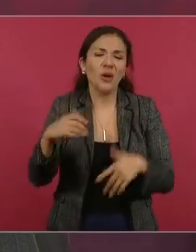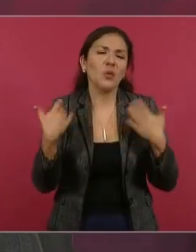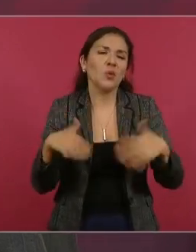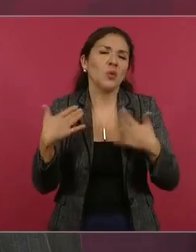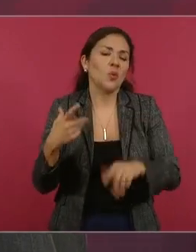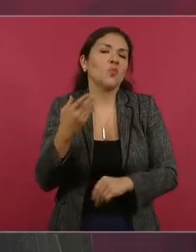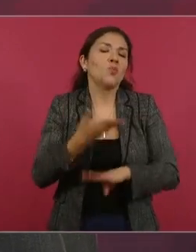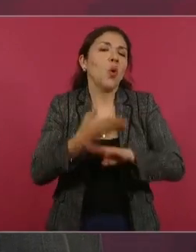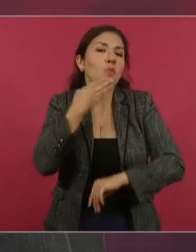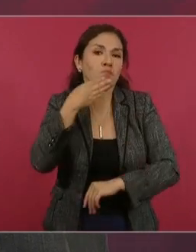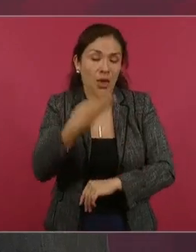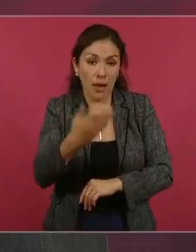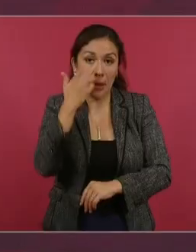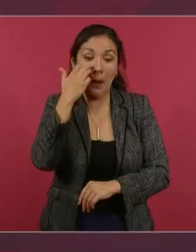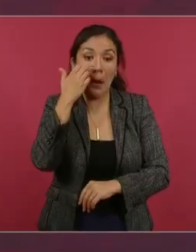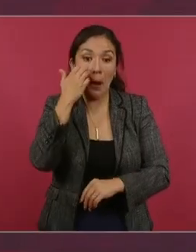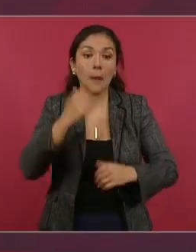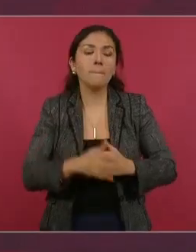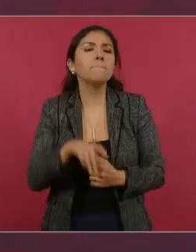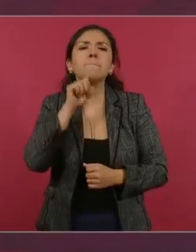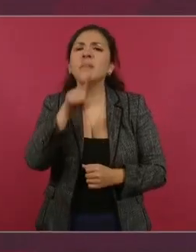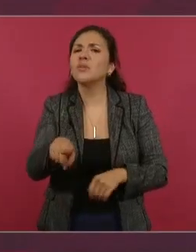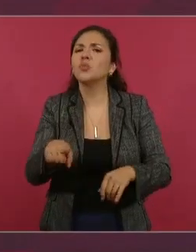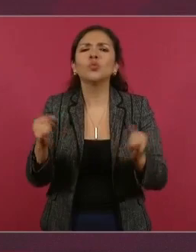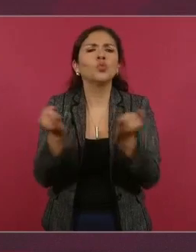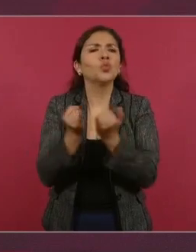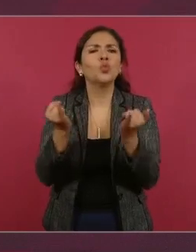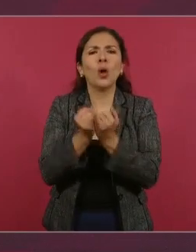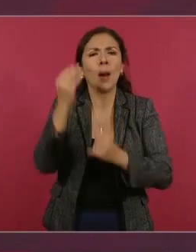Exteriores. Lo mismo, Marcelo,